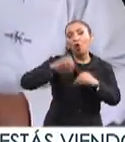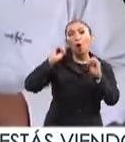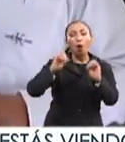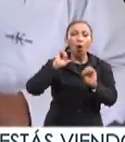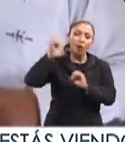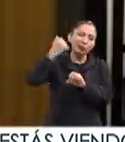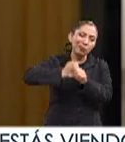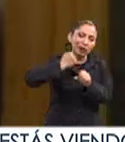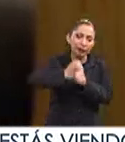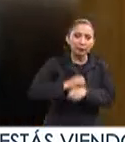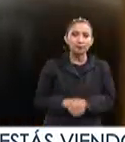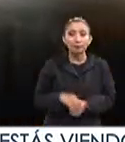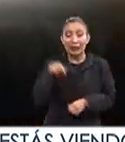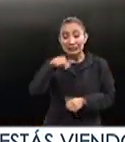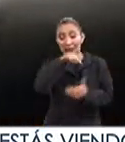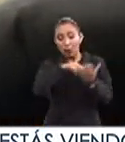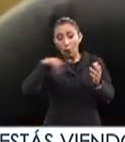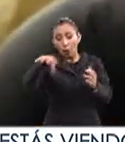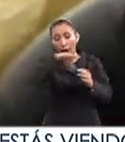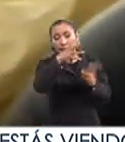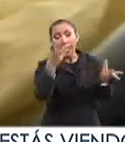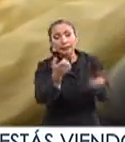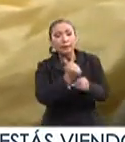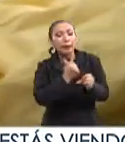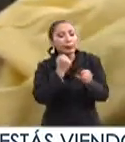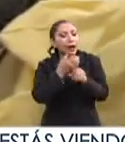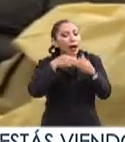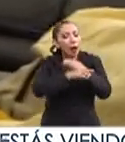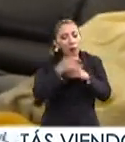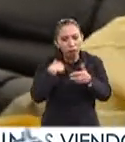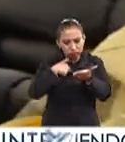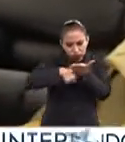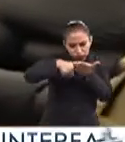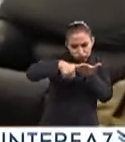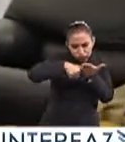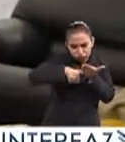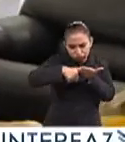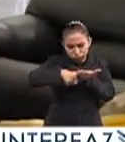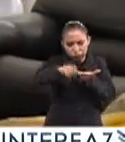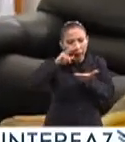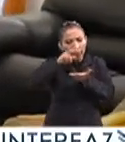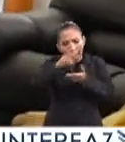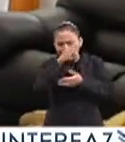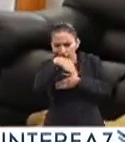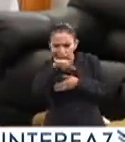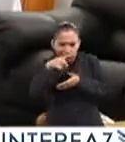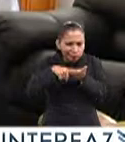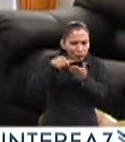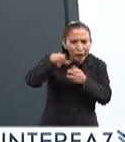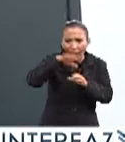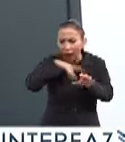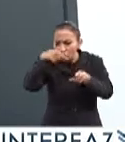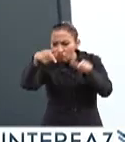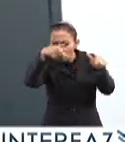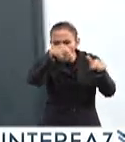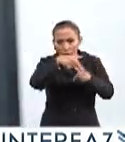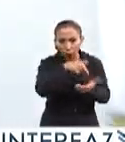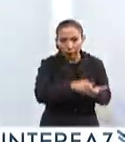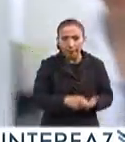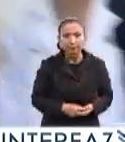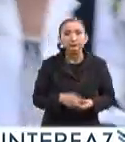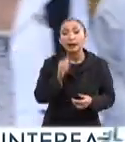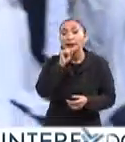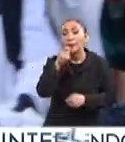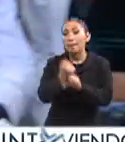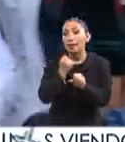de prácticas. En estos espacios se realizan prácticas de dactiloscopía, en el que se buscan huellas digitales impresas,